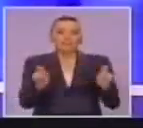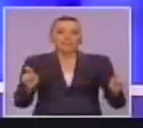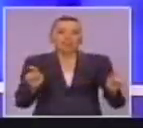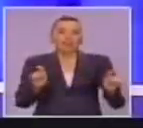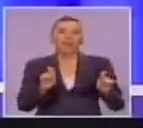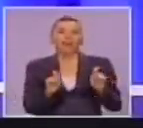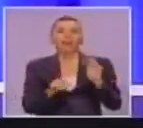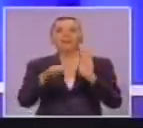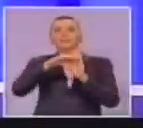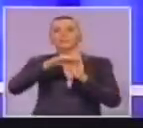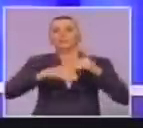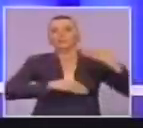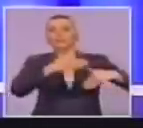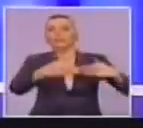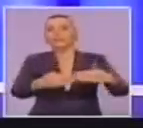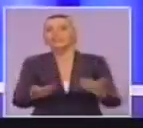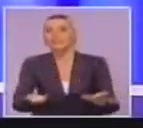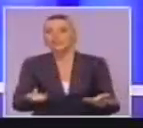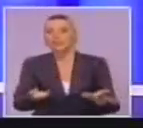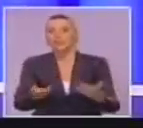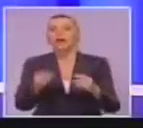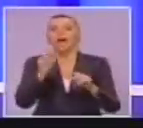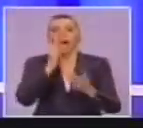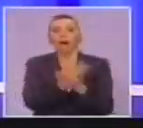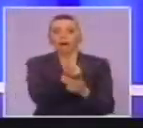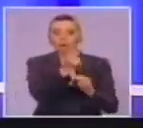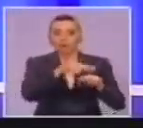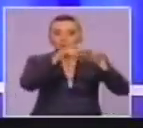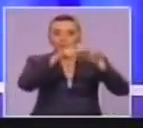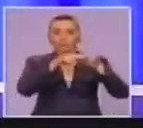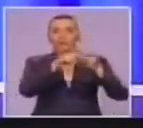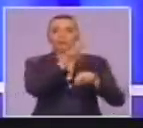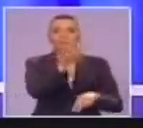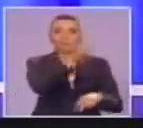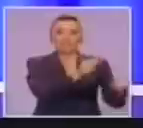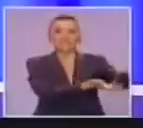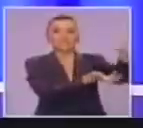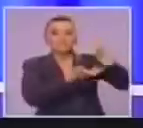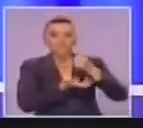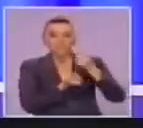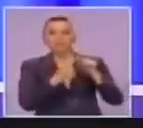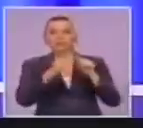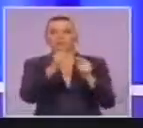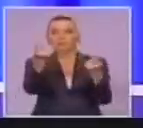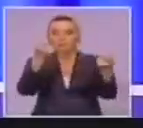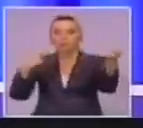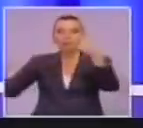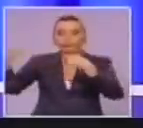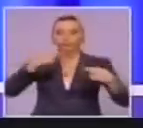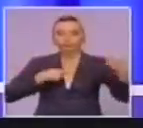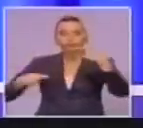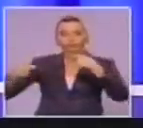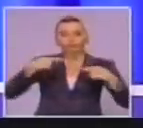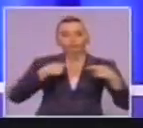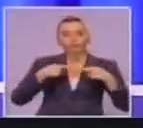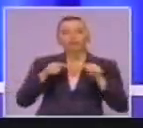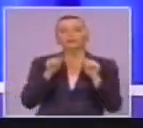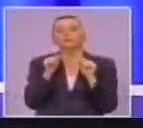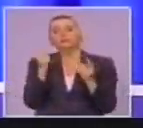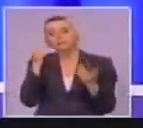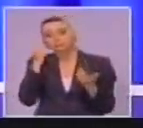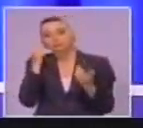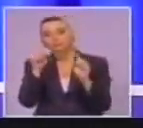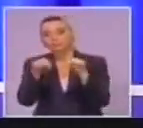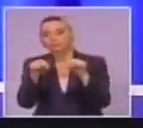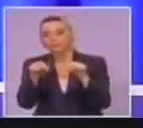Este nuestro proceso. Y aquí hay recursos que también llegaron del Partido Socialista, o sea, hay distintos recursos que han llegado. Y a mí me parece que